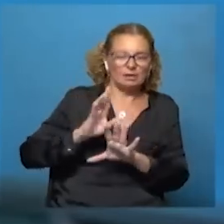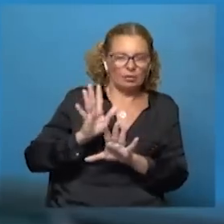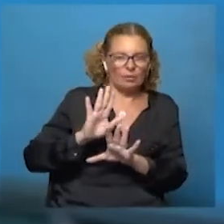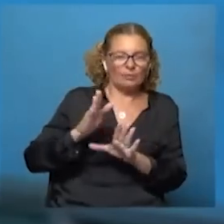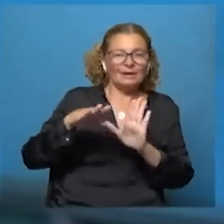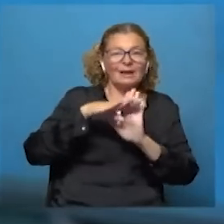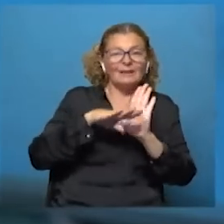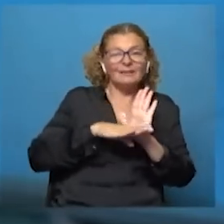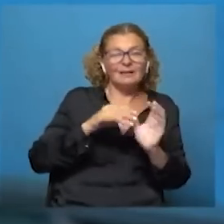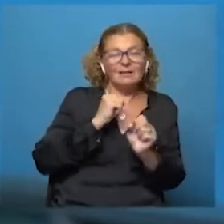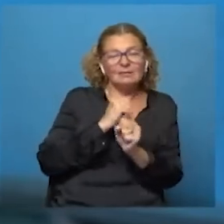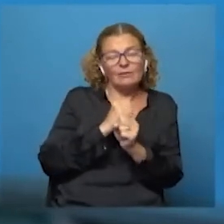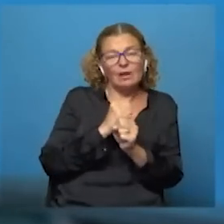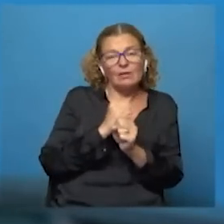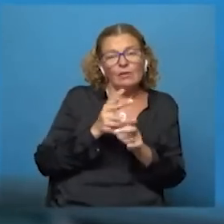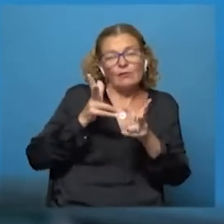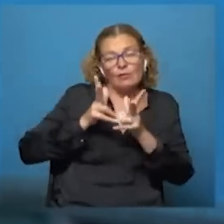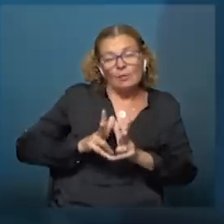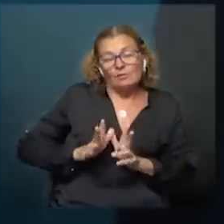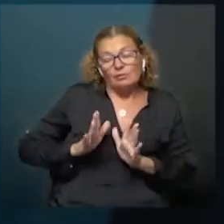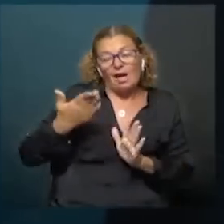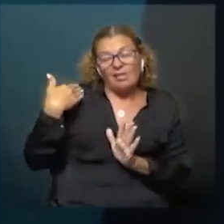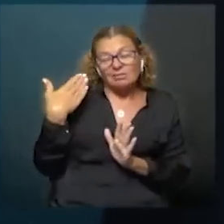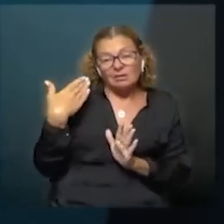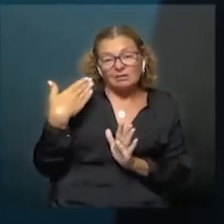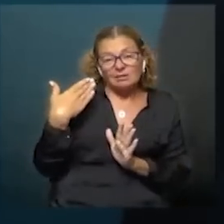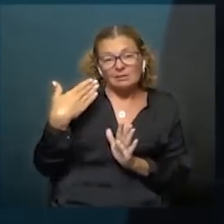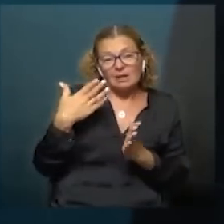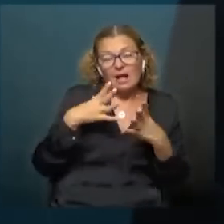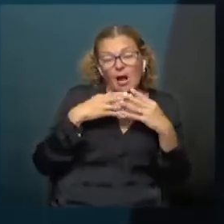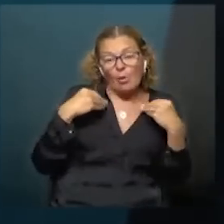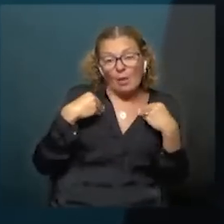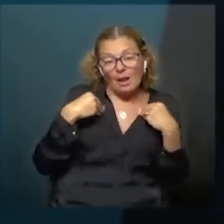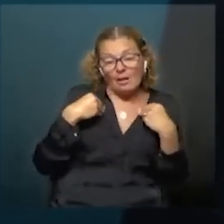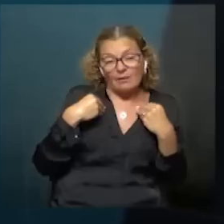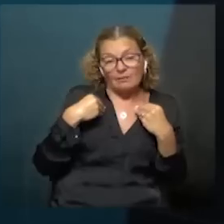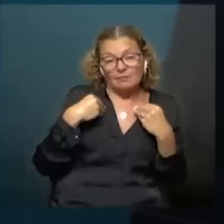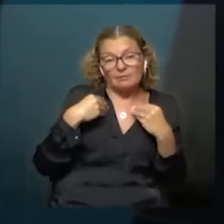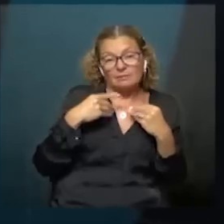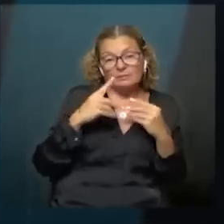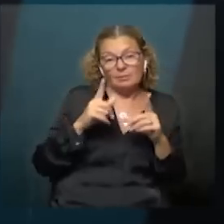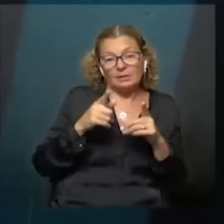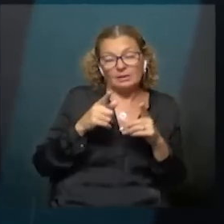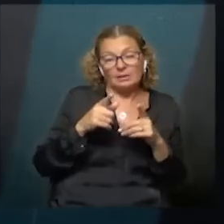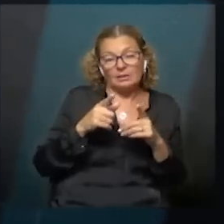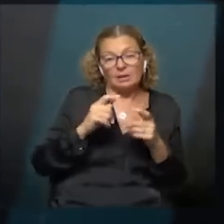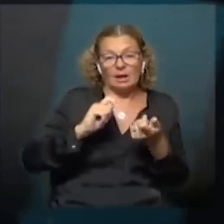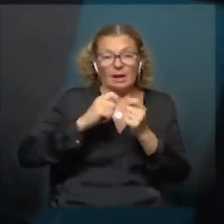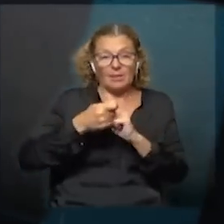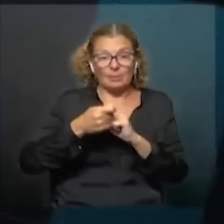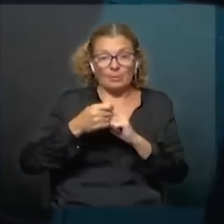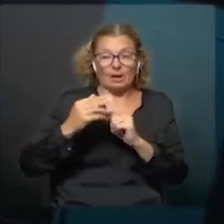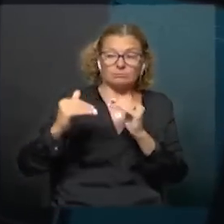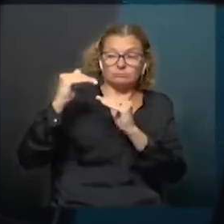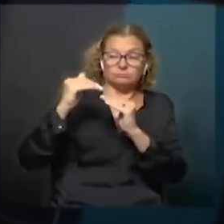las reglas de trabajo es la formación de origen que es en las escuelas de formación en los cursos de pasaje de grado